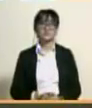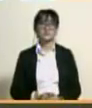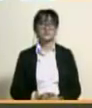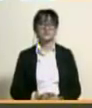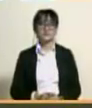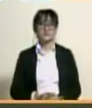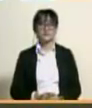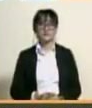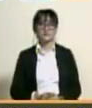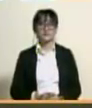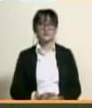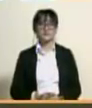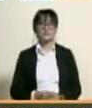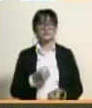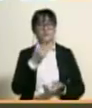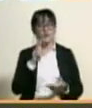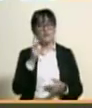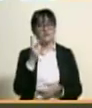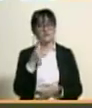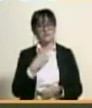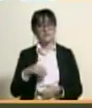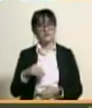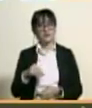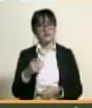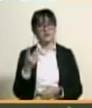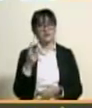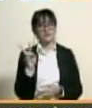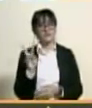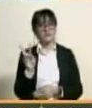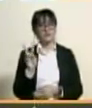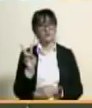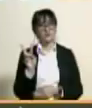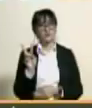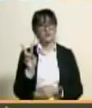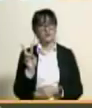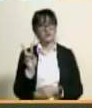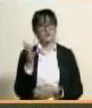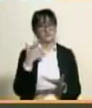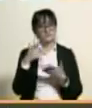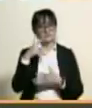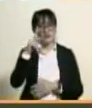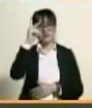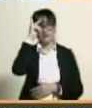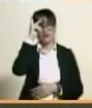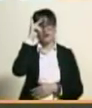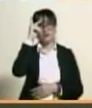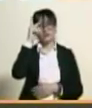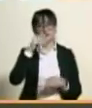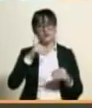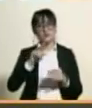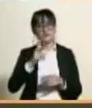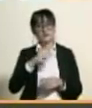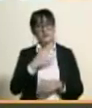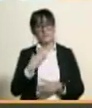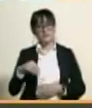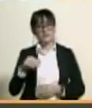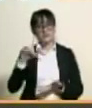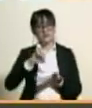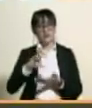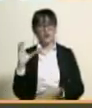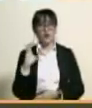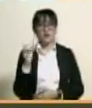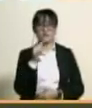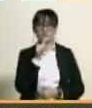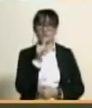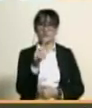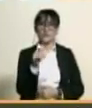Escuchamos entonces las declaraciones del vicepresidente ejecutivo de la República Bolivariana de Venezuela, Tarek El Aissami. Desde la sede de la vicepresidencia en el centro de Caracas